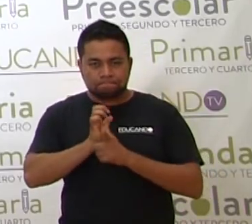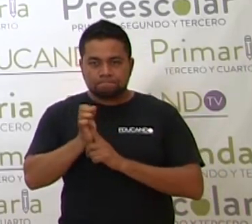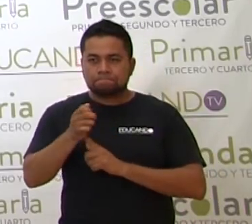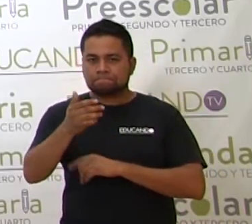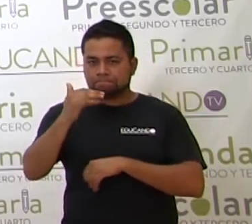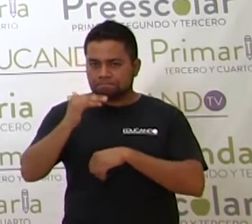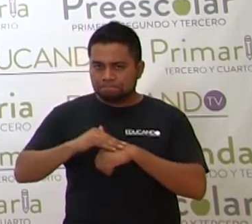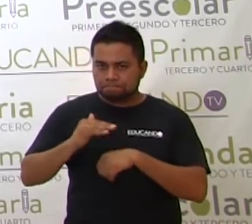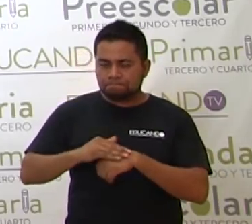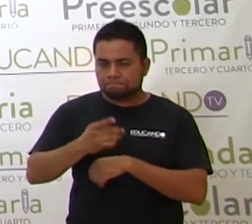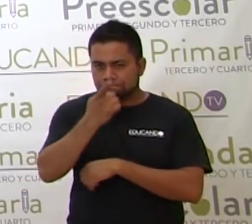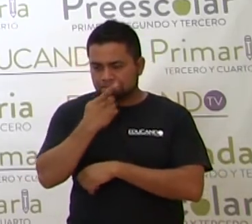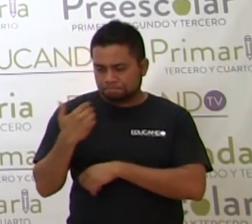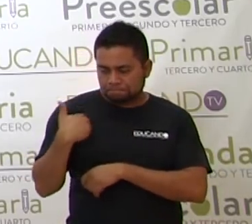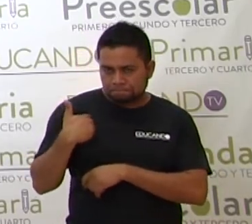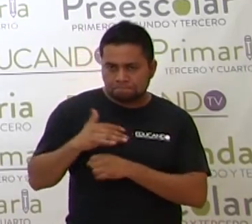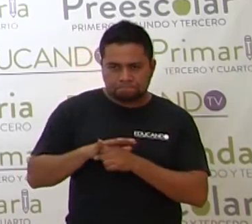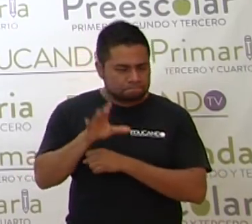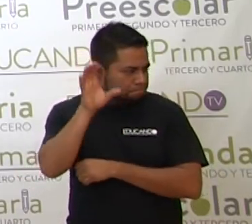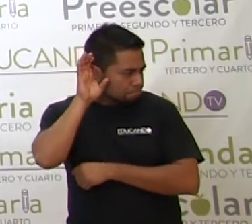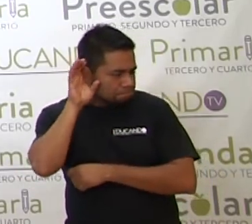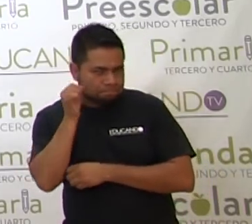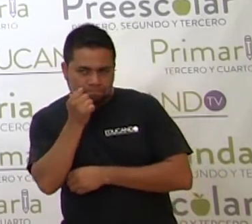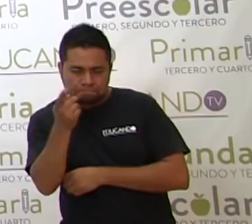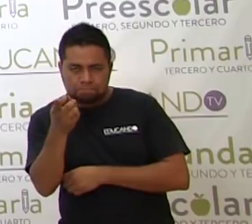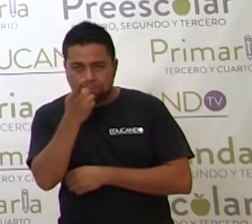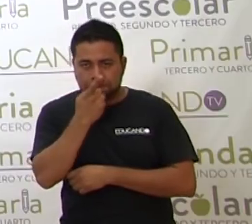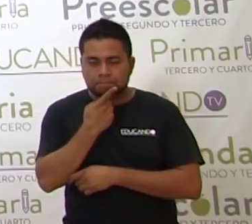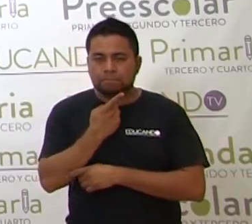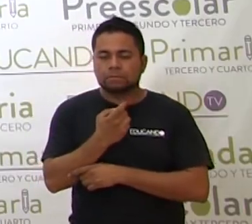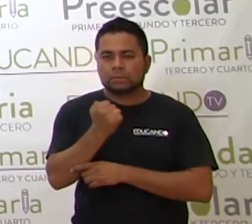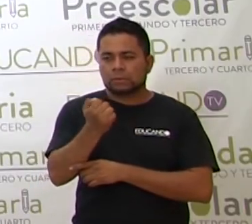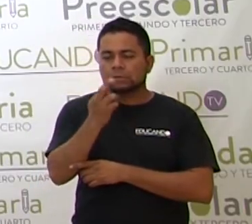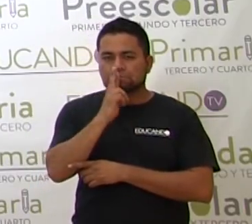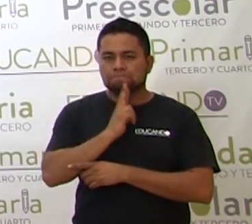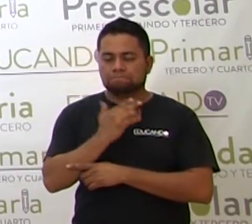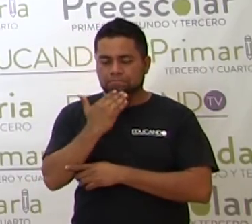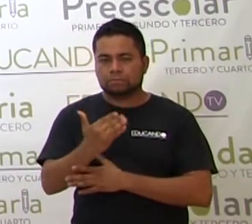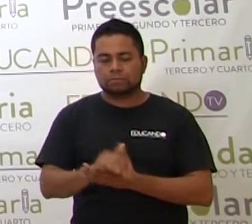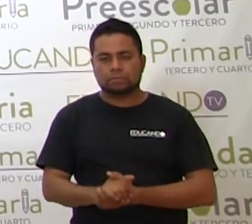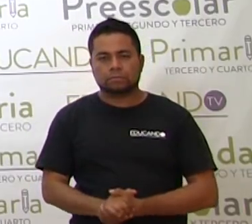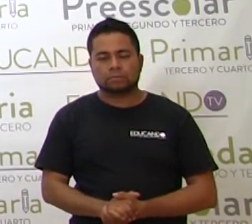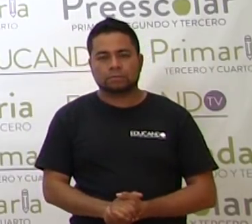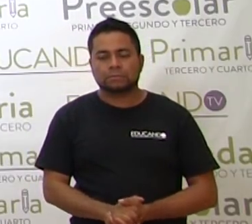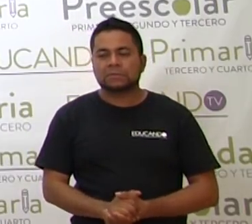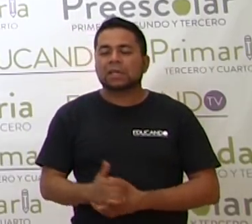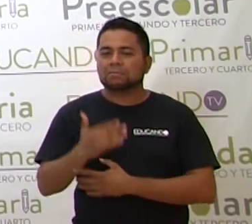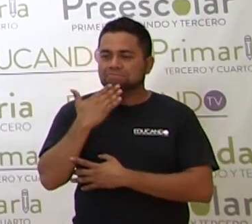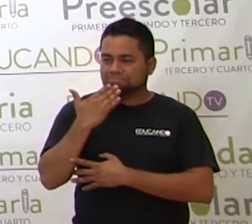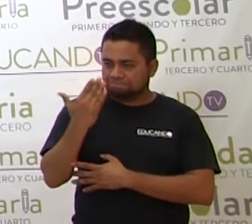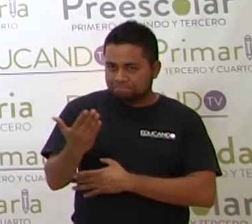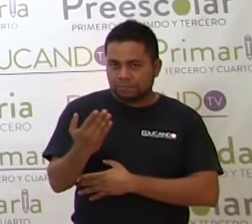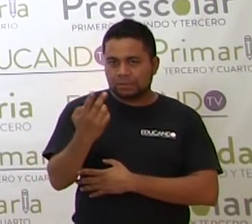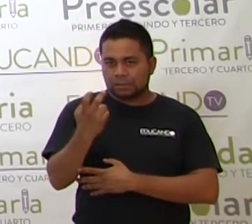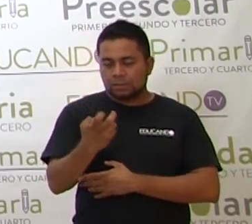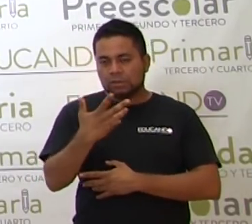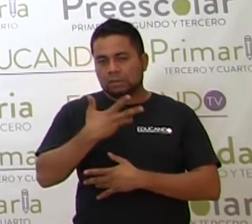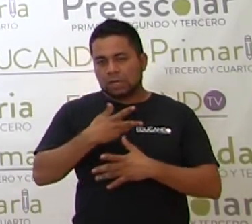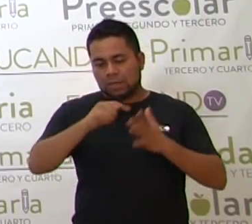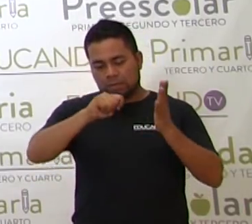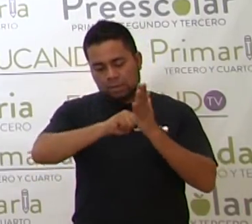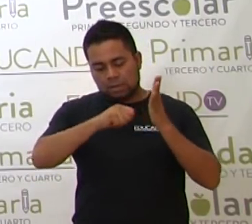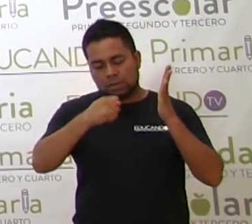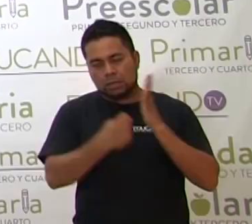niñas, por ahí estoy escuchando a algunos que me están diciendo bien fuerte la respuesta. Bien, técnica es